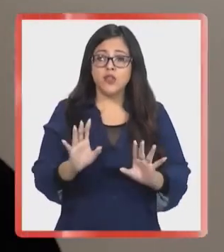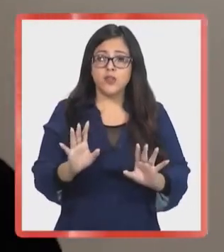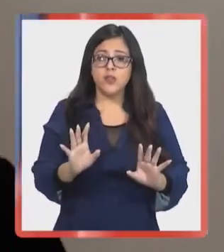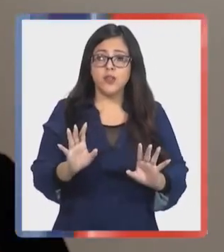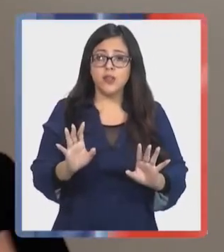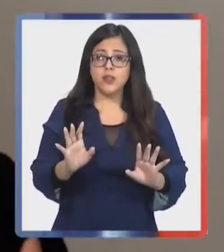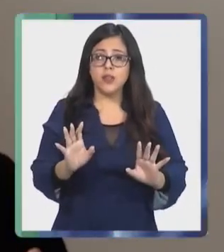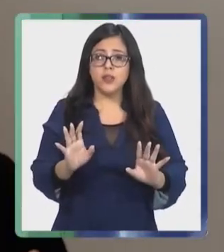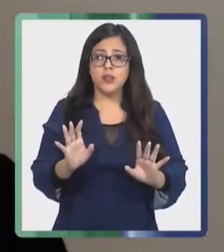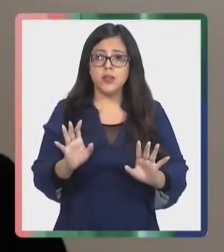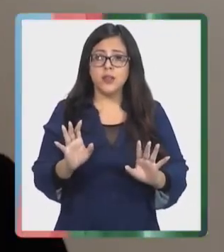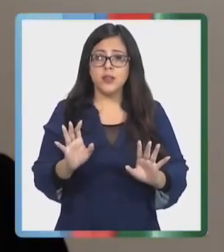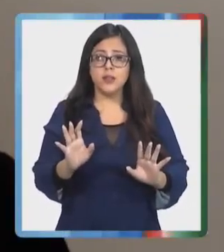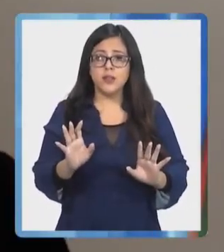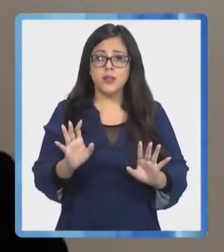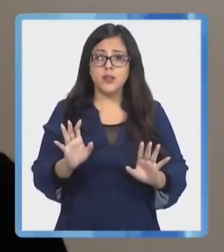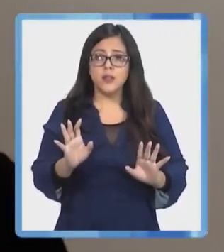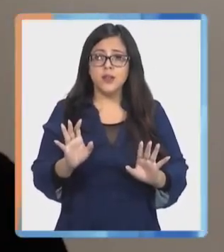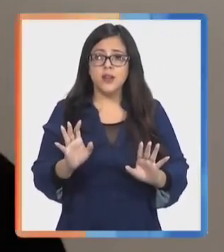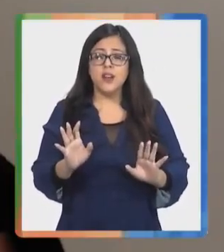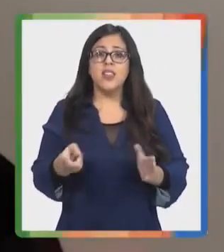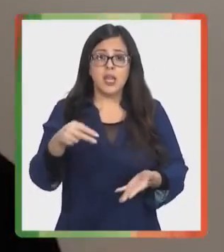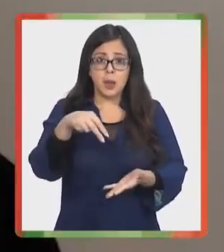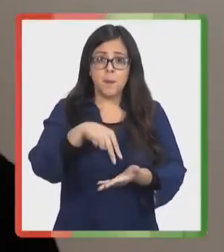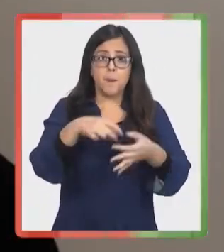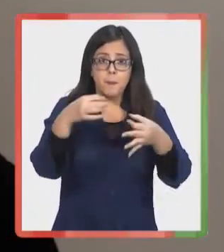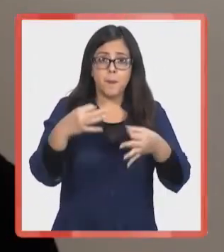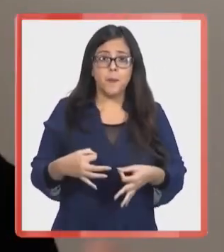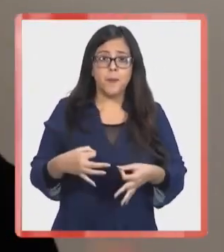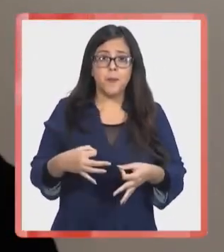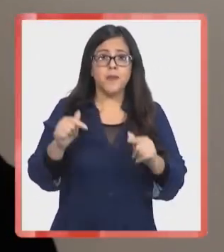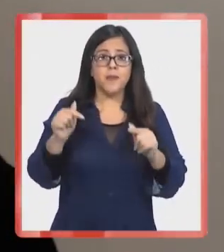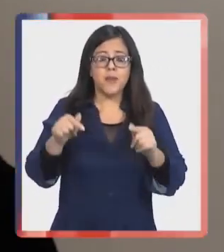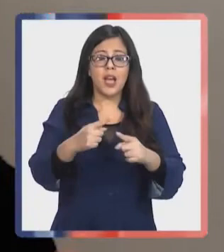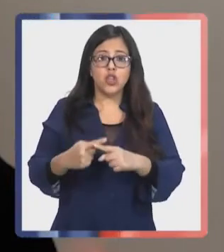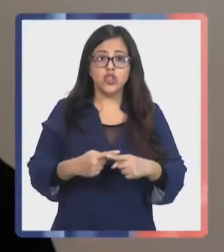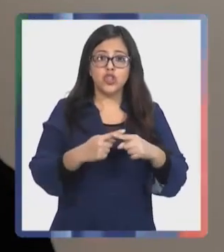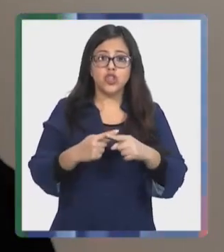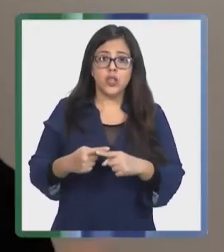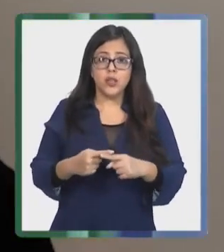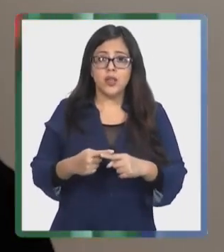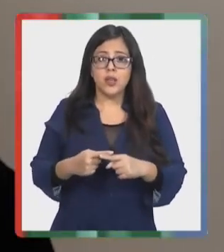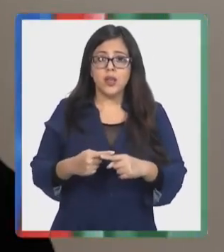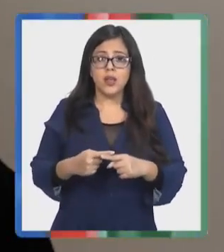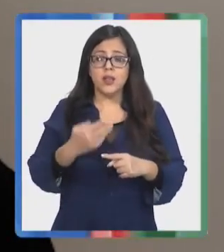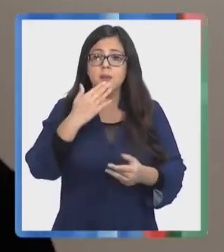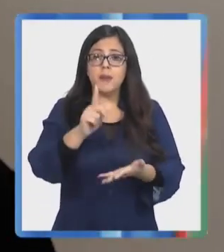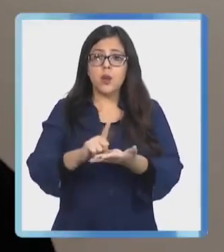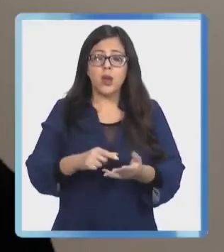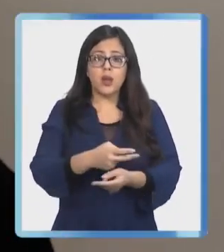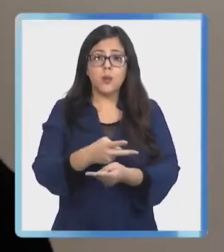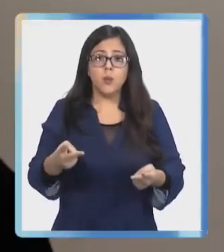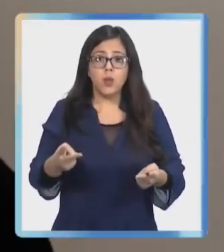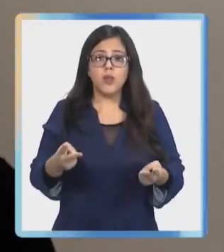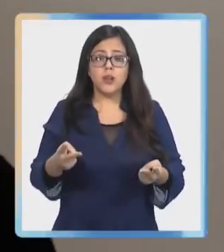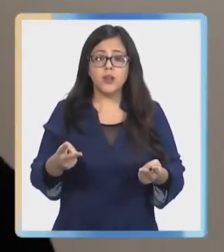posibilidad de estar presentes como tales en la sociedad, en el espacio